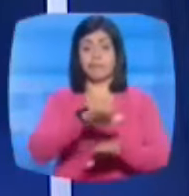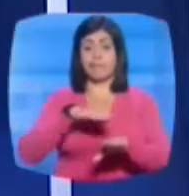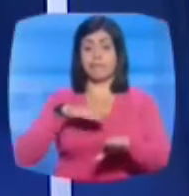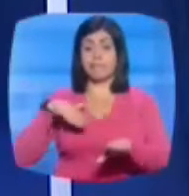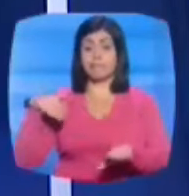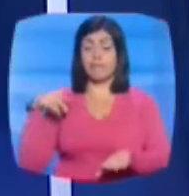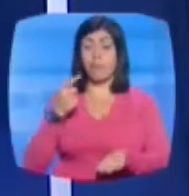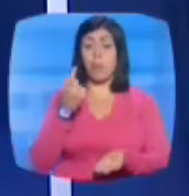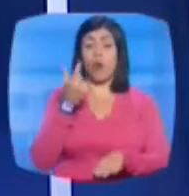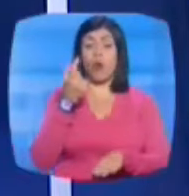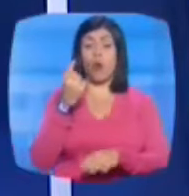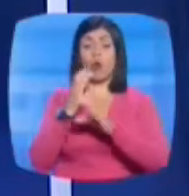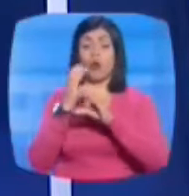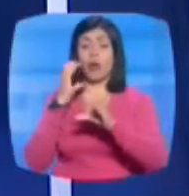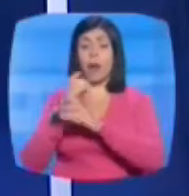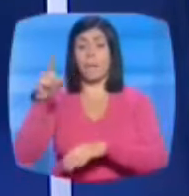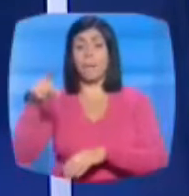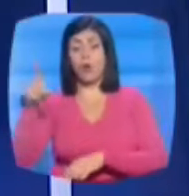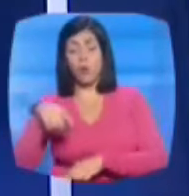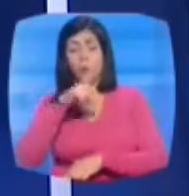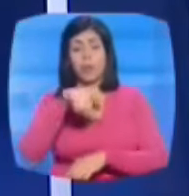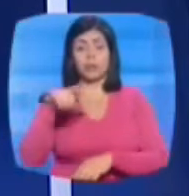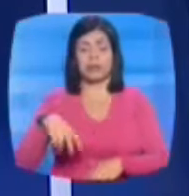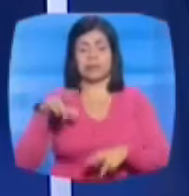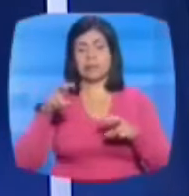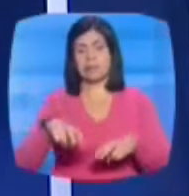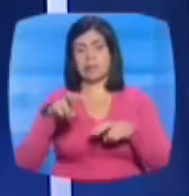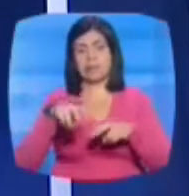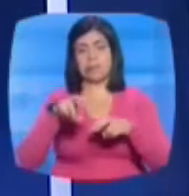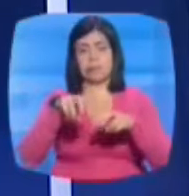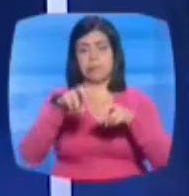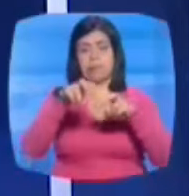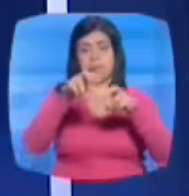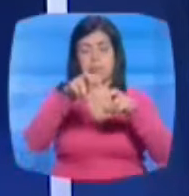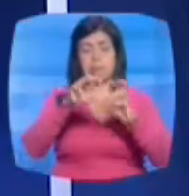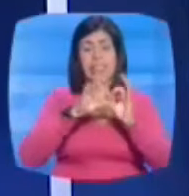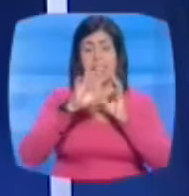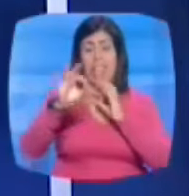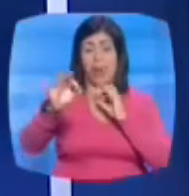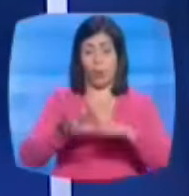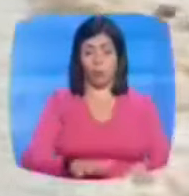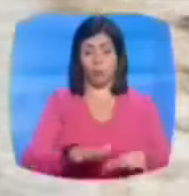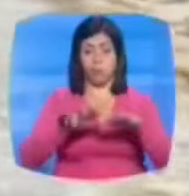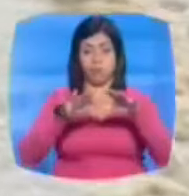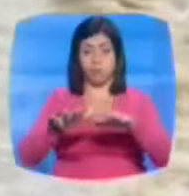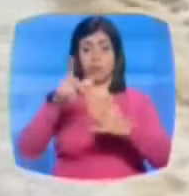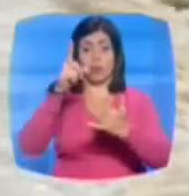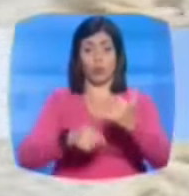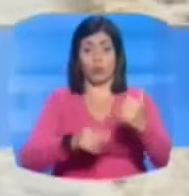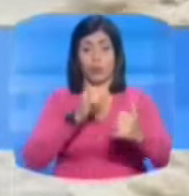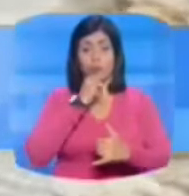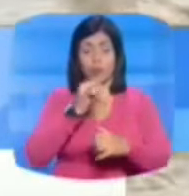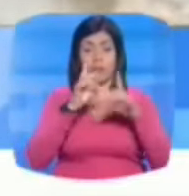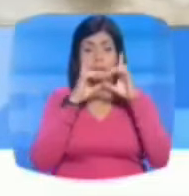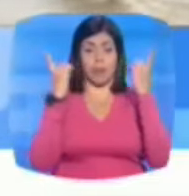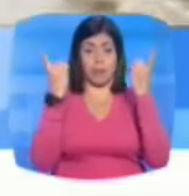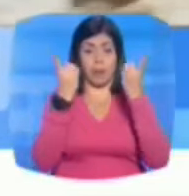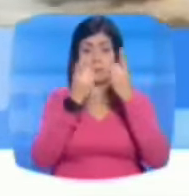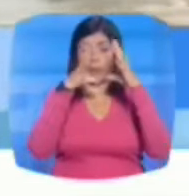y poco transporte, lo que provocó que los habitantes caminaran en carreteras inundadas. Según el último boletín del